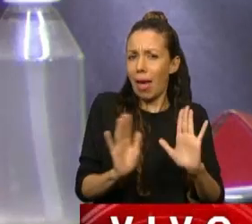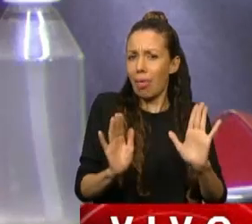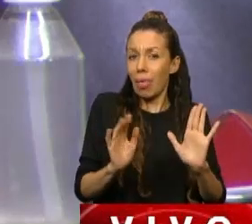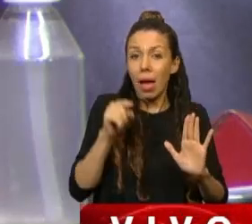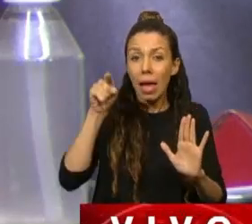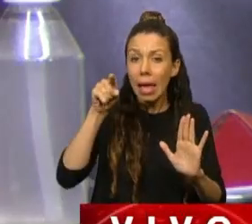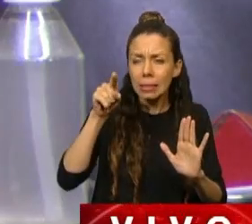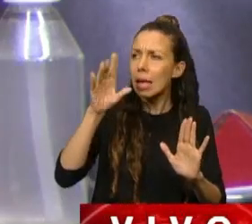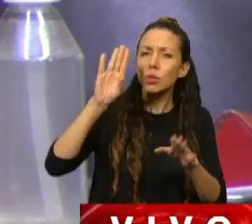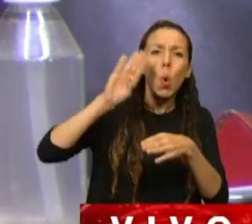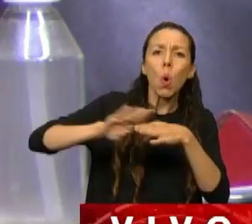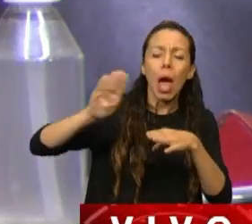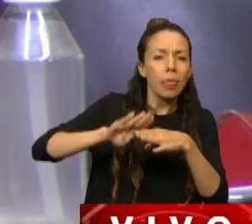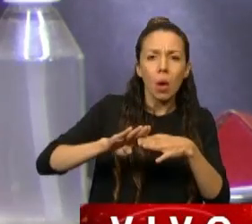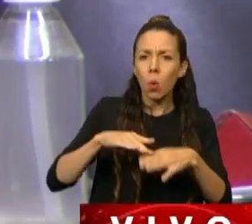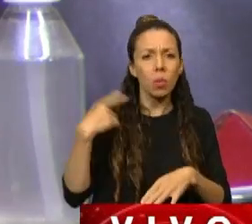odiosa